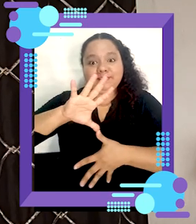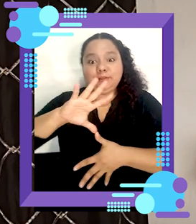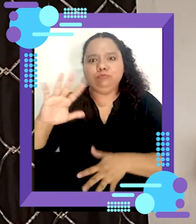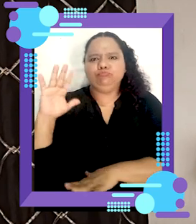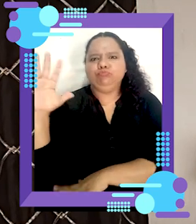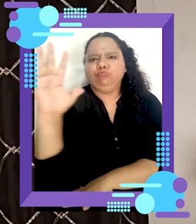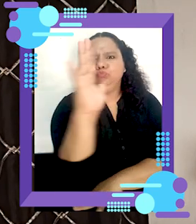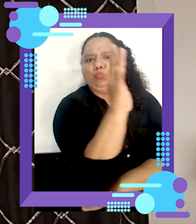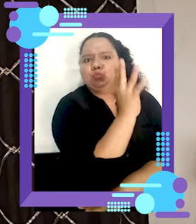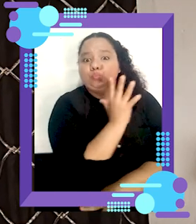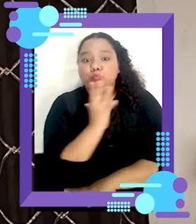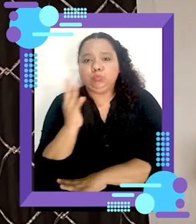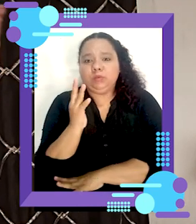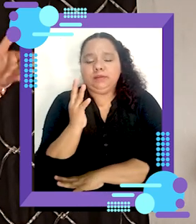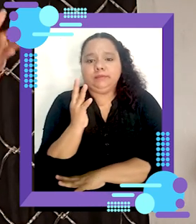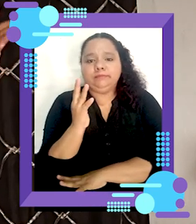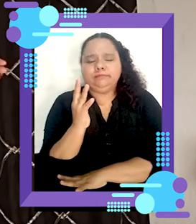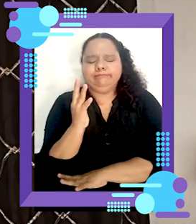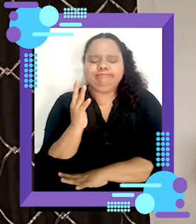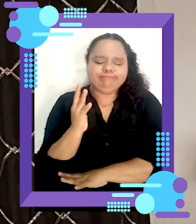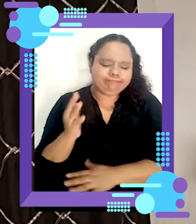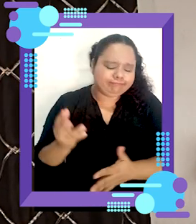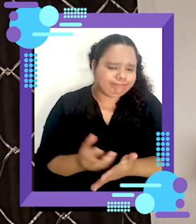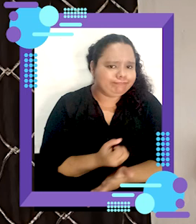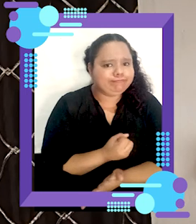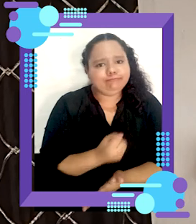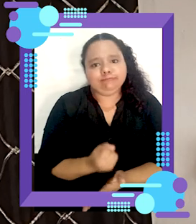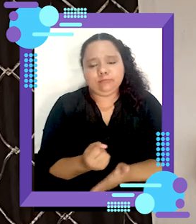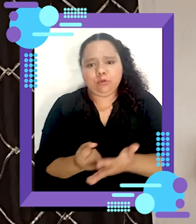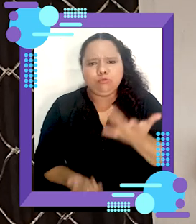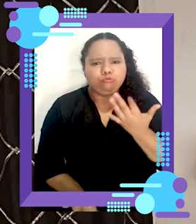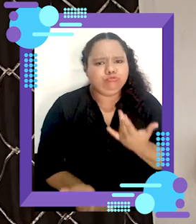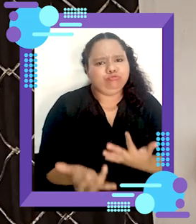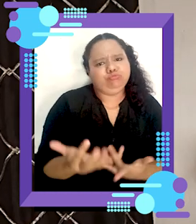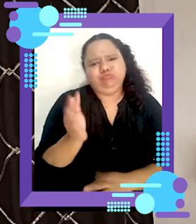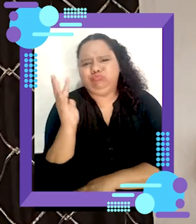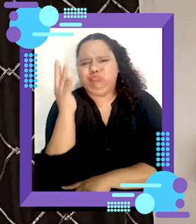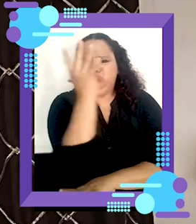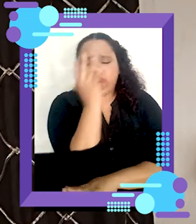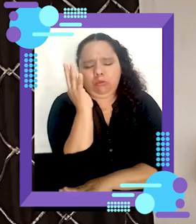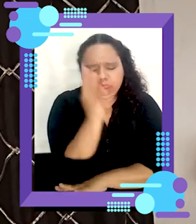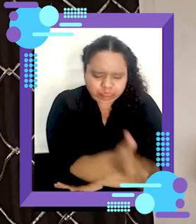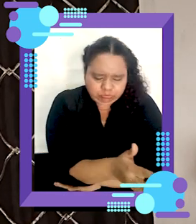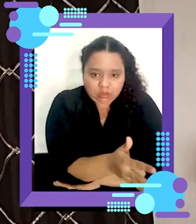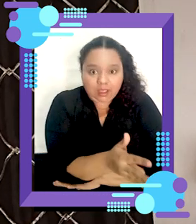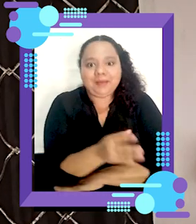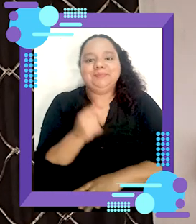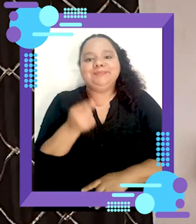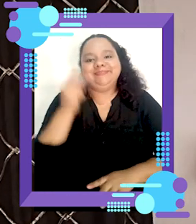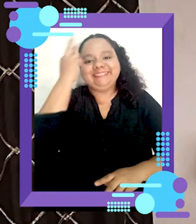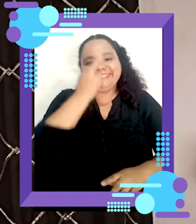tropical lluvioso. Lastimosamente se han perdido bastante de su hábitat debido a la deforestación. Por eso,